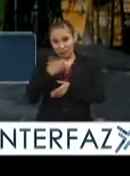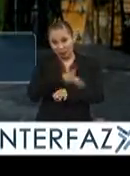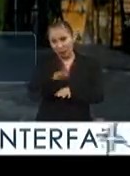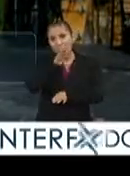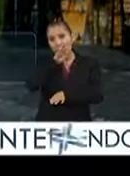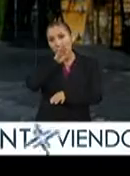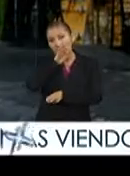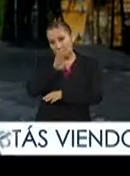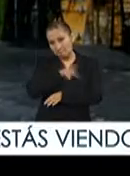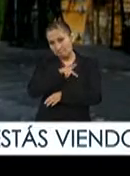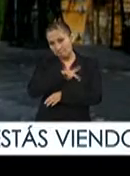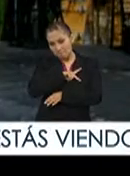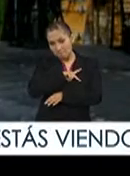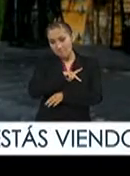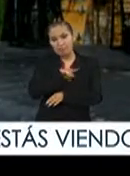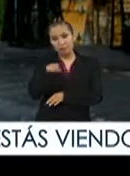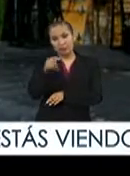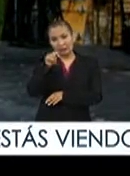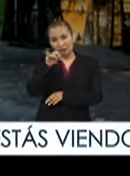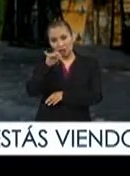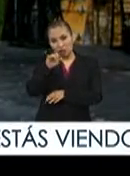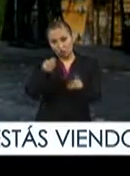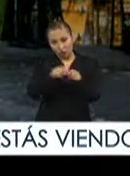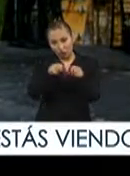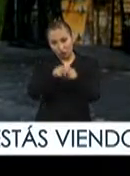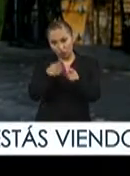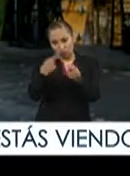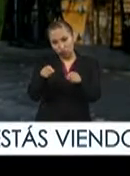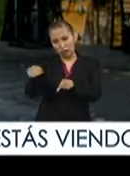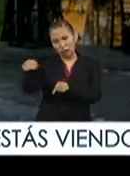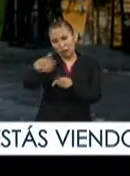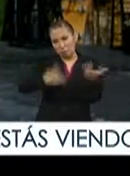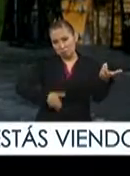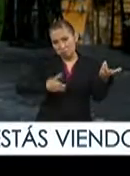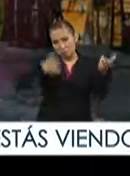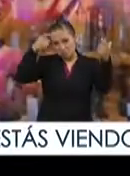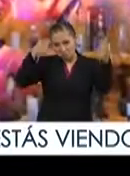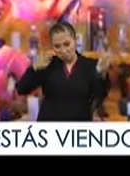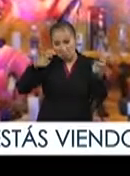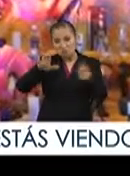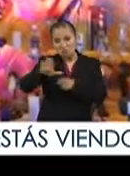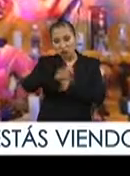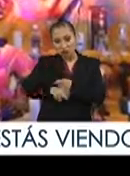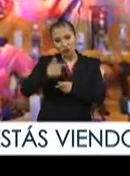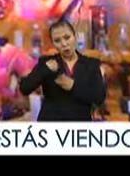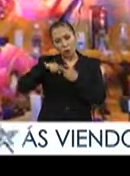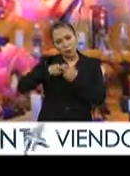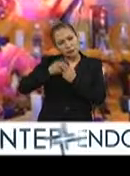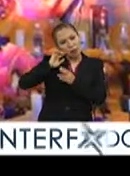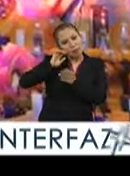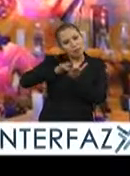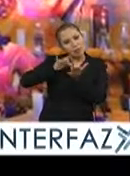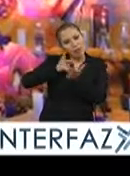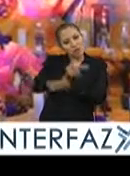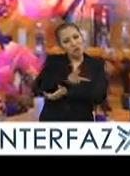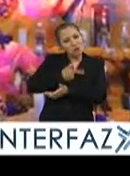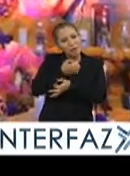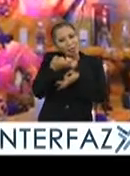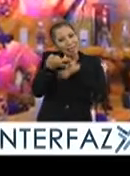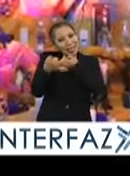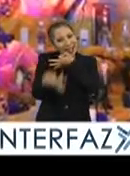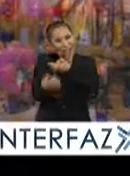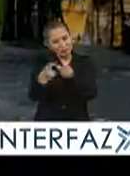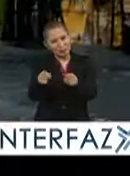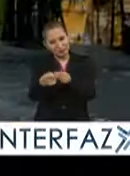de mi madre, mis tíos, que son músicos de mariachi, fue que empecé con ese gusto de la música.